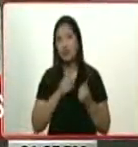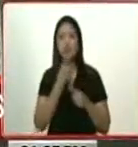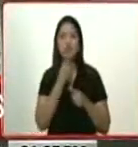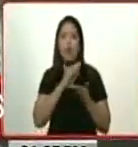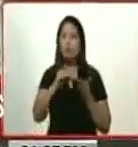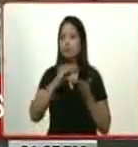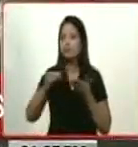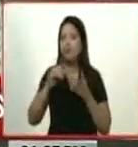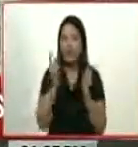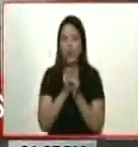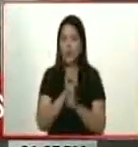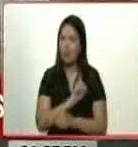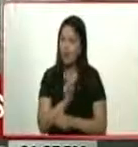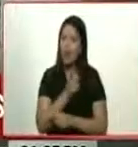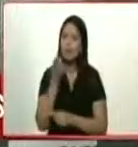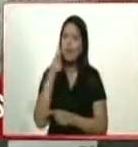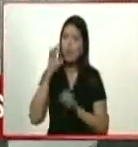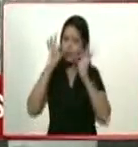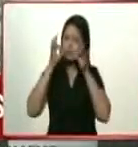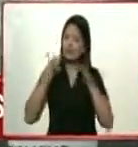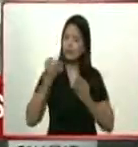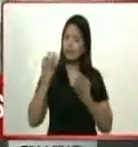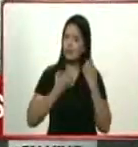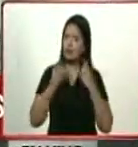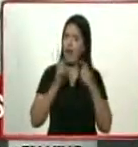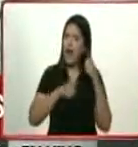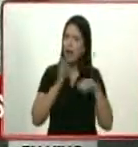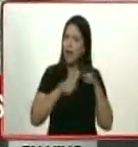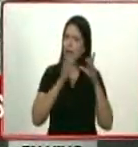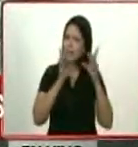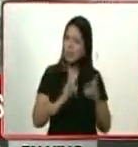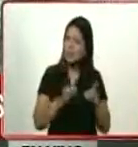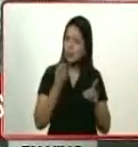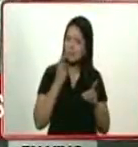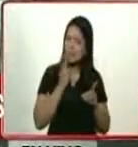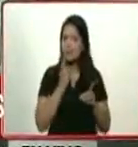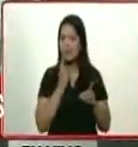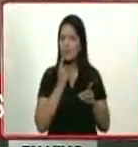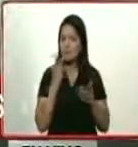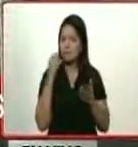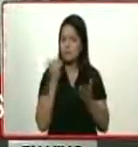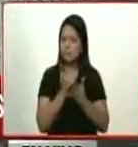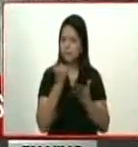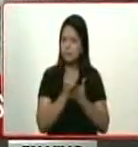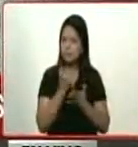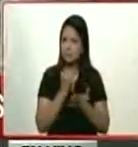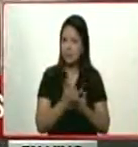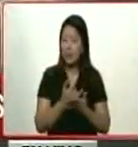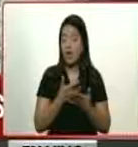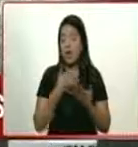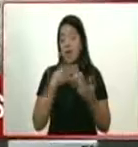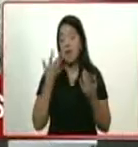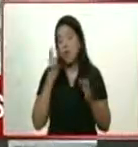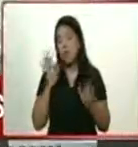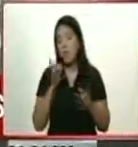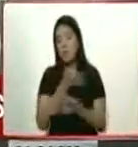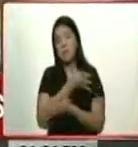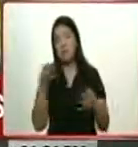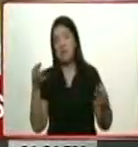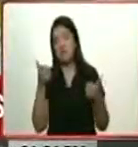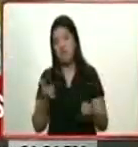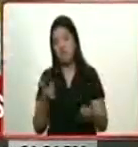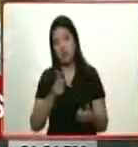junto con el equipo de café y con el equipo de todo el ministerio por este regalo a nuestros caficultores, que repito, va más